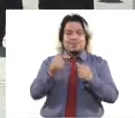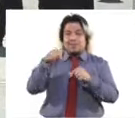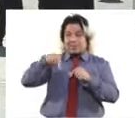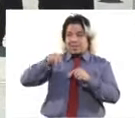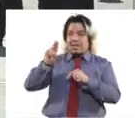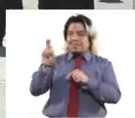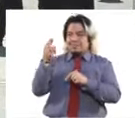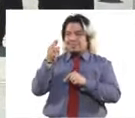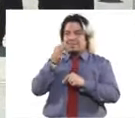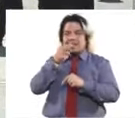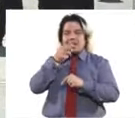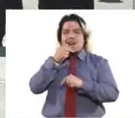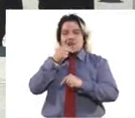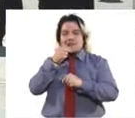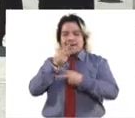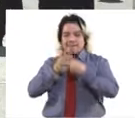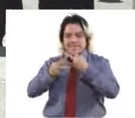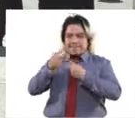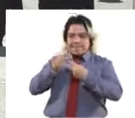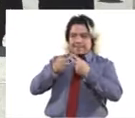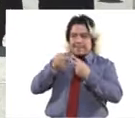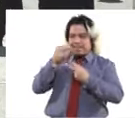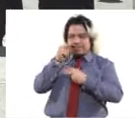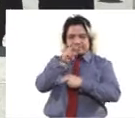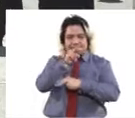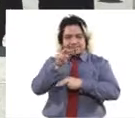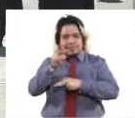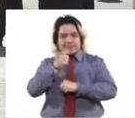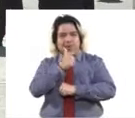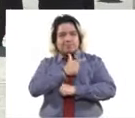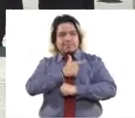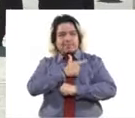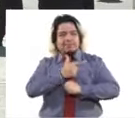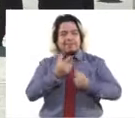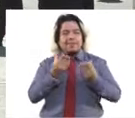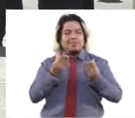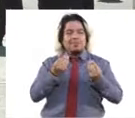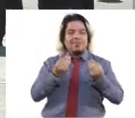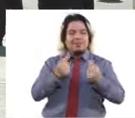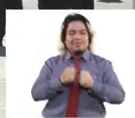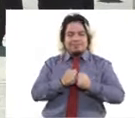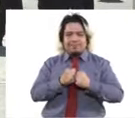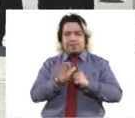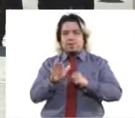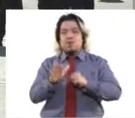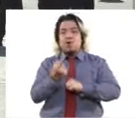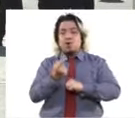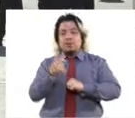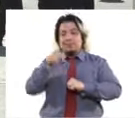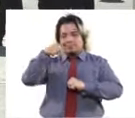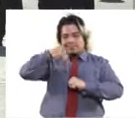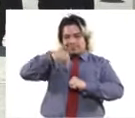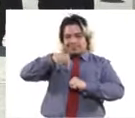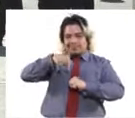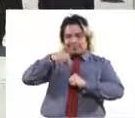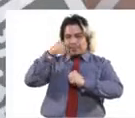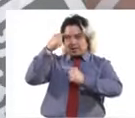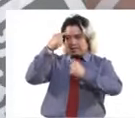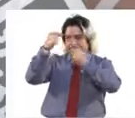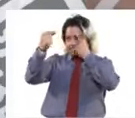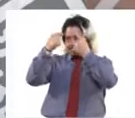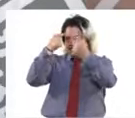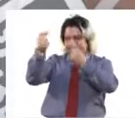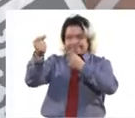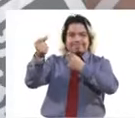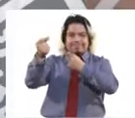de la Policía y más gusto me da estar en la celebración de la graduación de